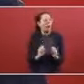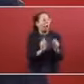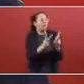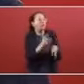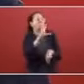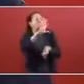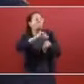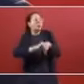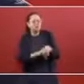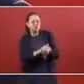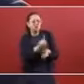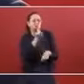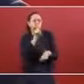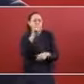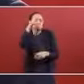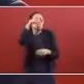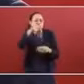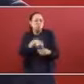Así está la ley.